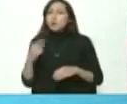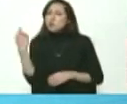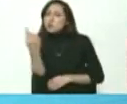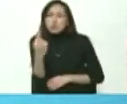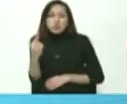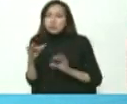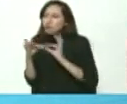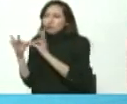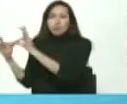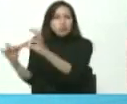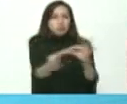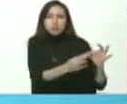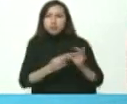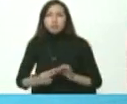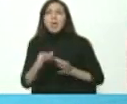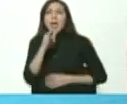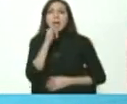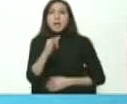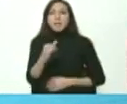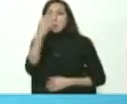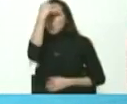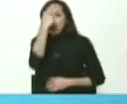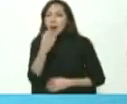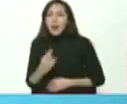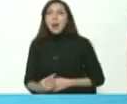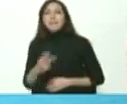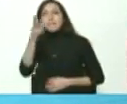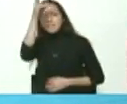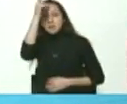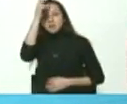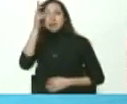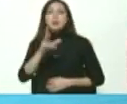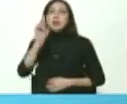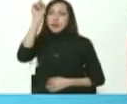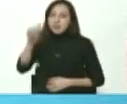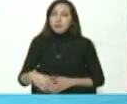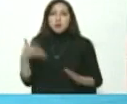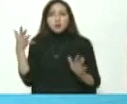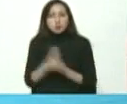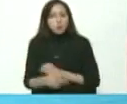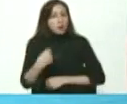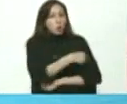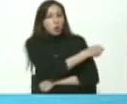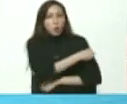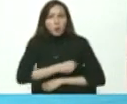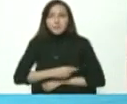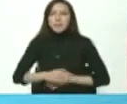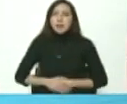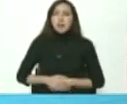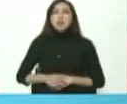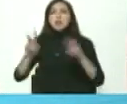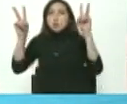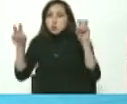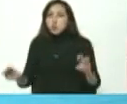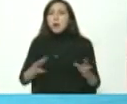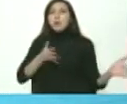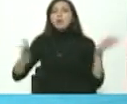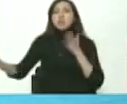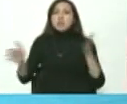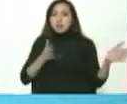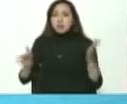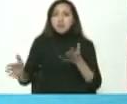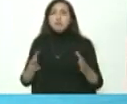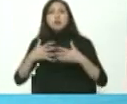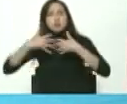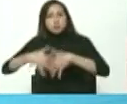de gobierno. Así que le informamos a la península de Paraguaná que tanto en el Hospital Calle Sierra tenemos estos nuevos servicios de imagenología y